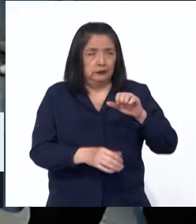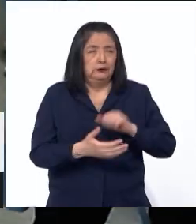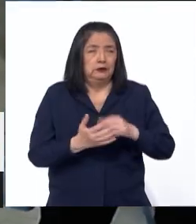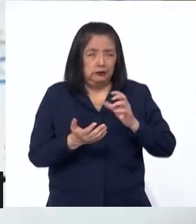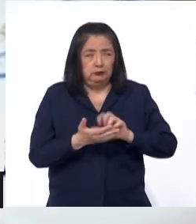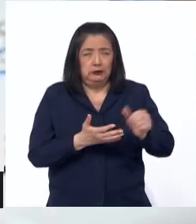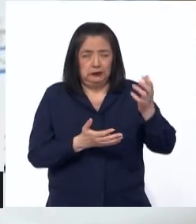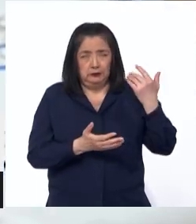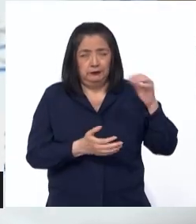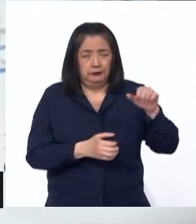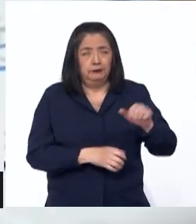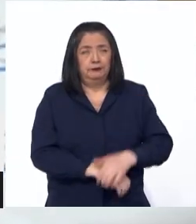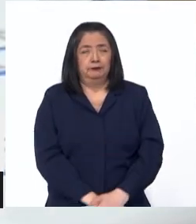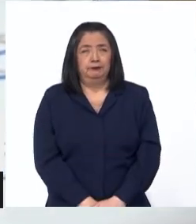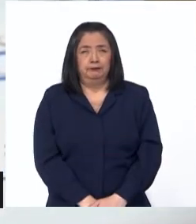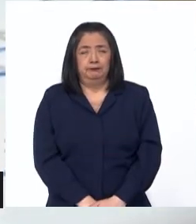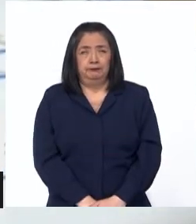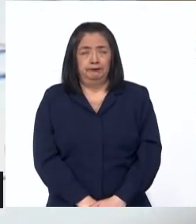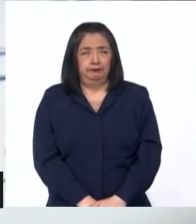meses anteriores.